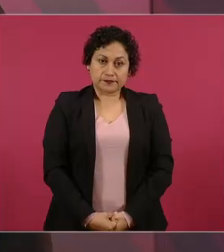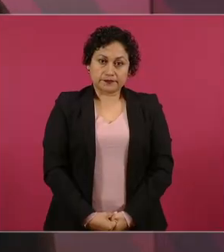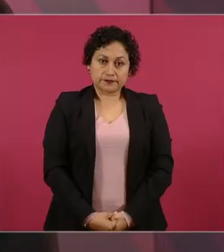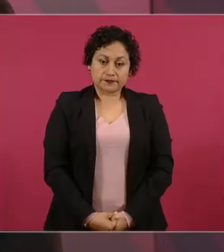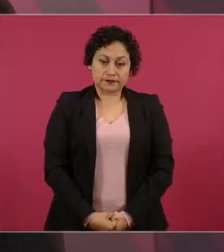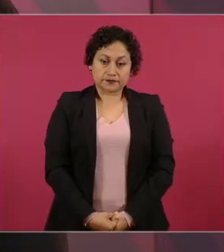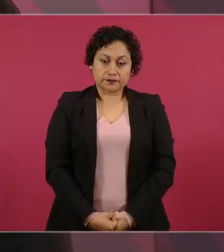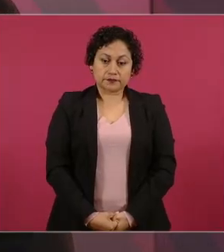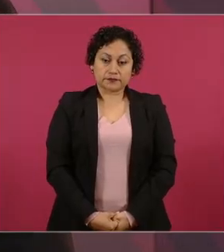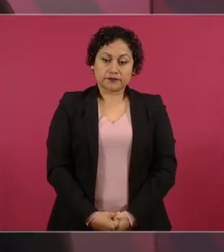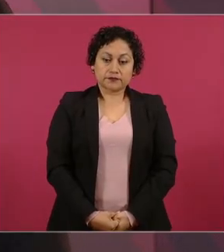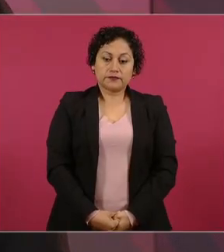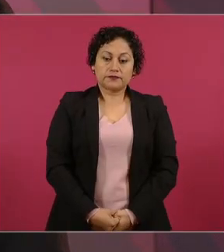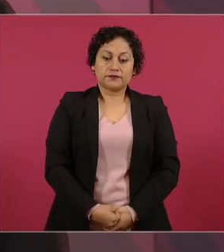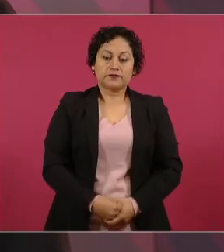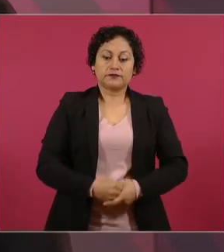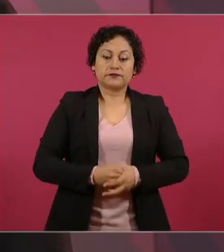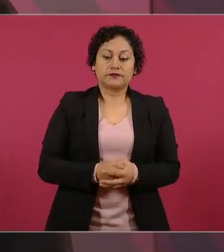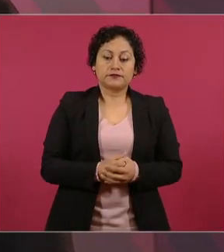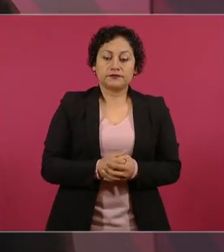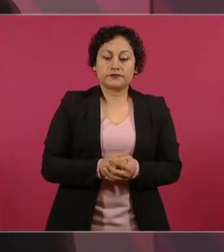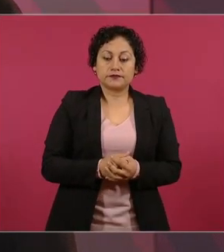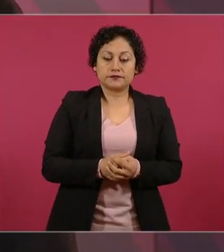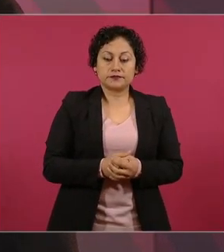es utilizar eso,